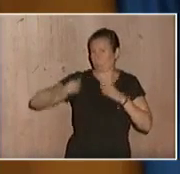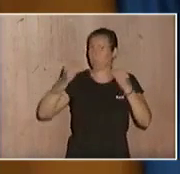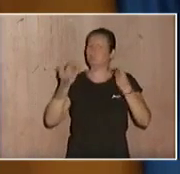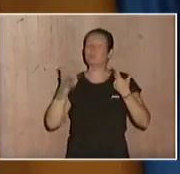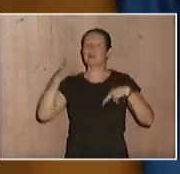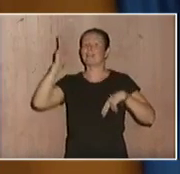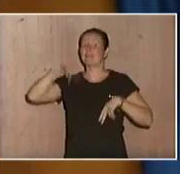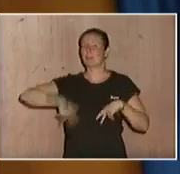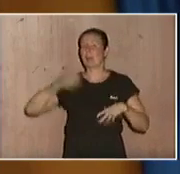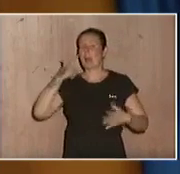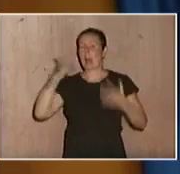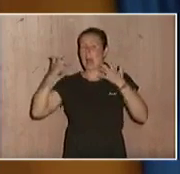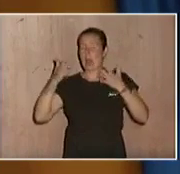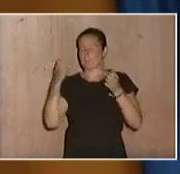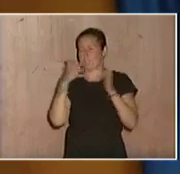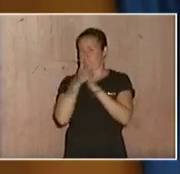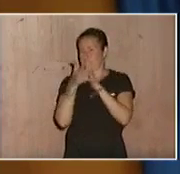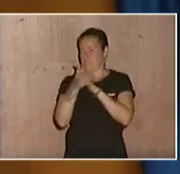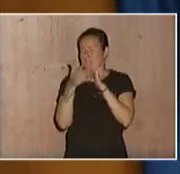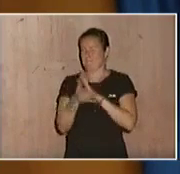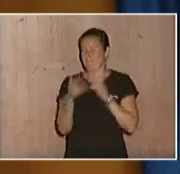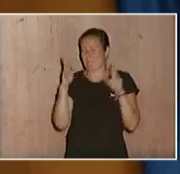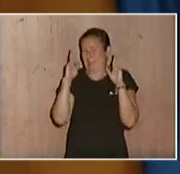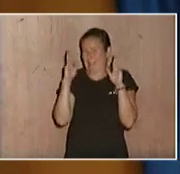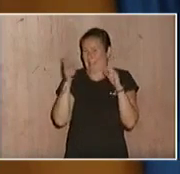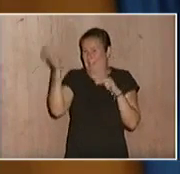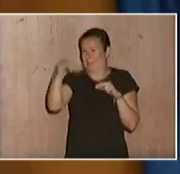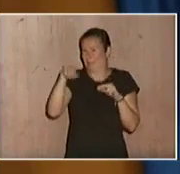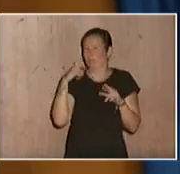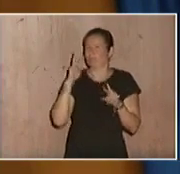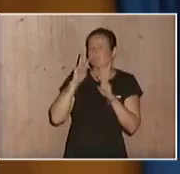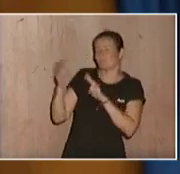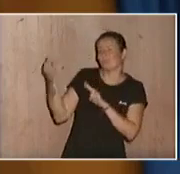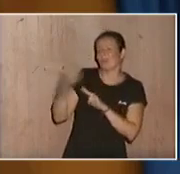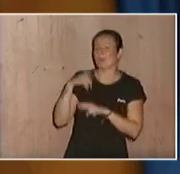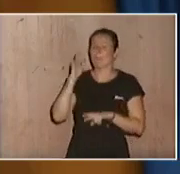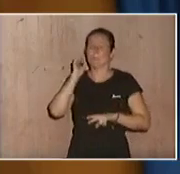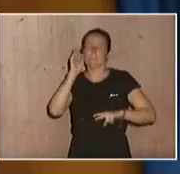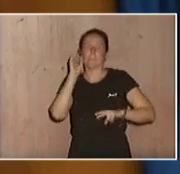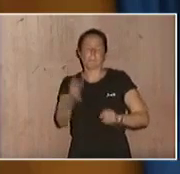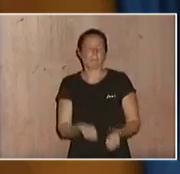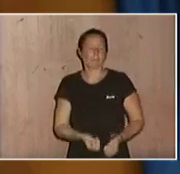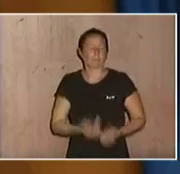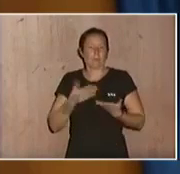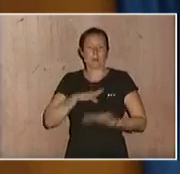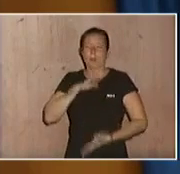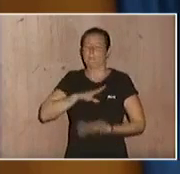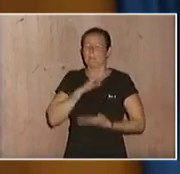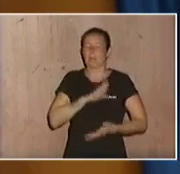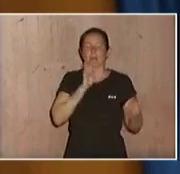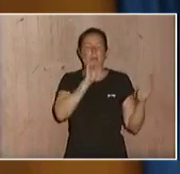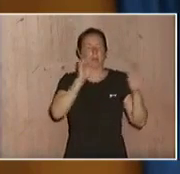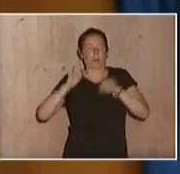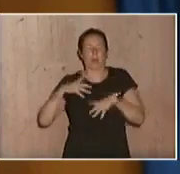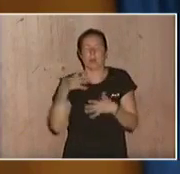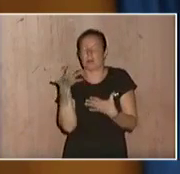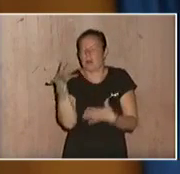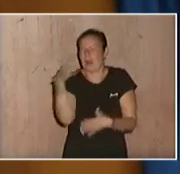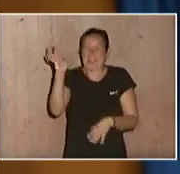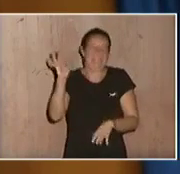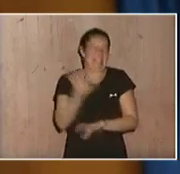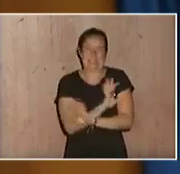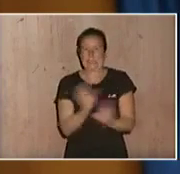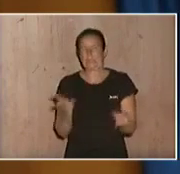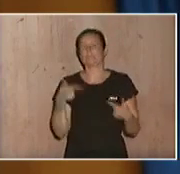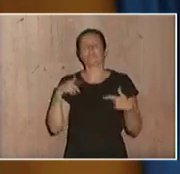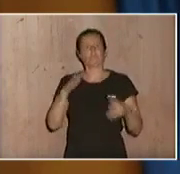haya dejado entrever durante esta laudatio: su magisterio, su enorme capacidad de enseñar, su compromiso